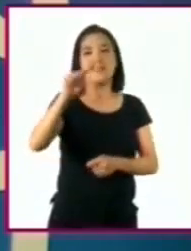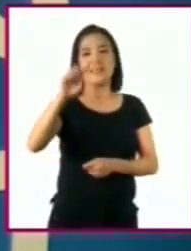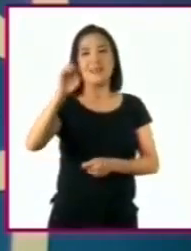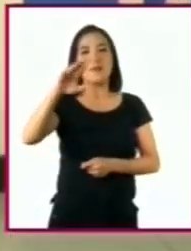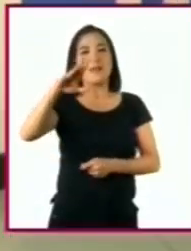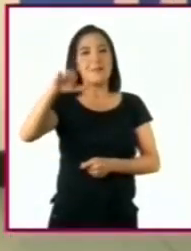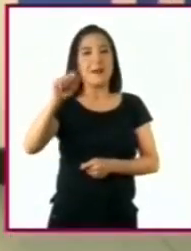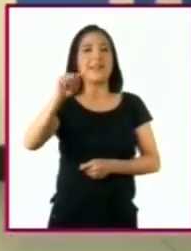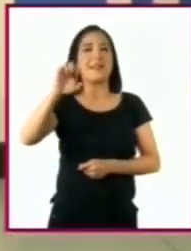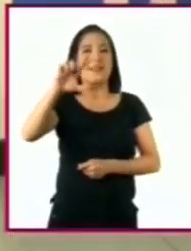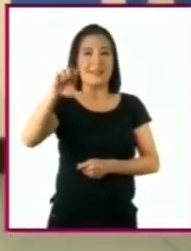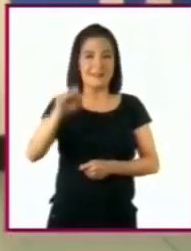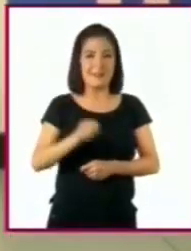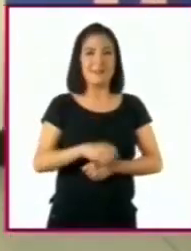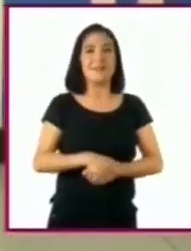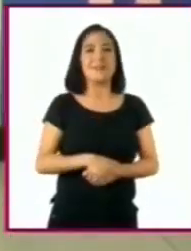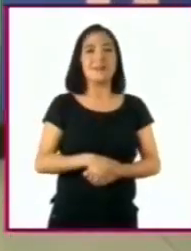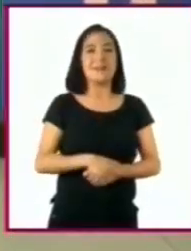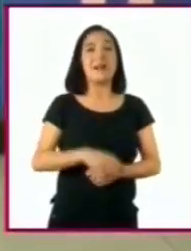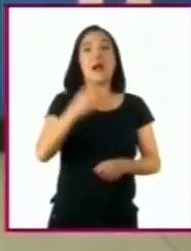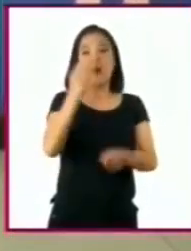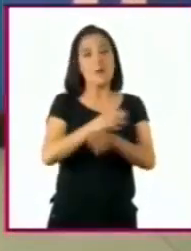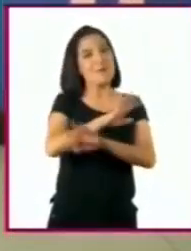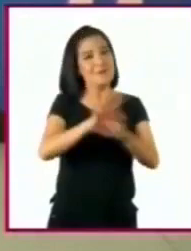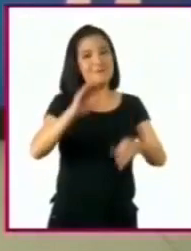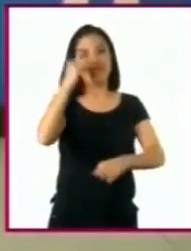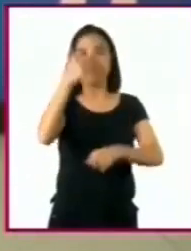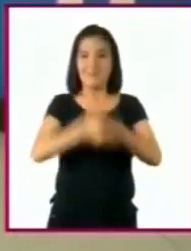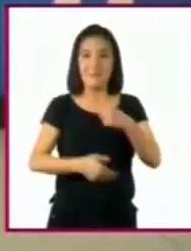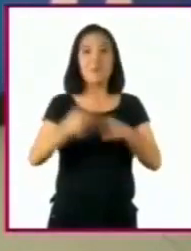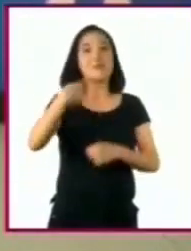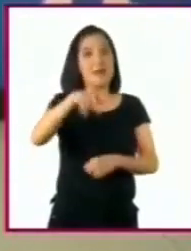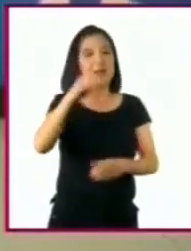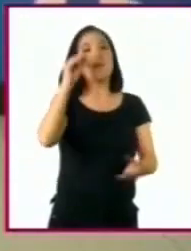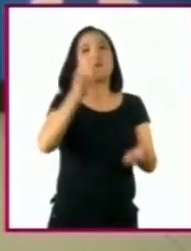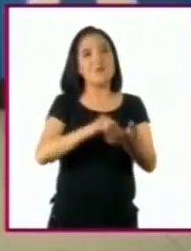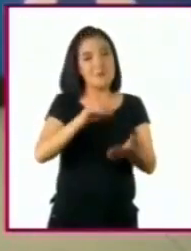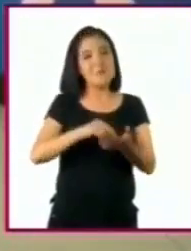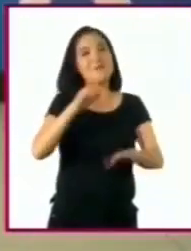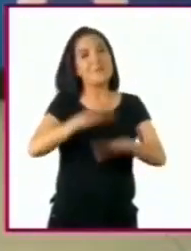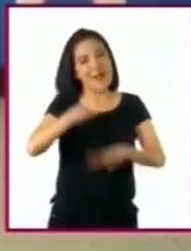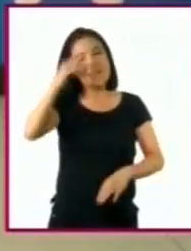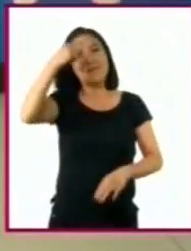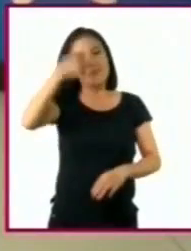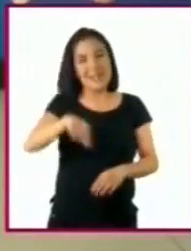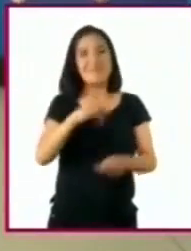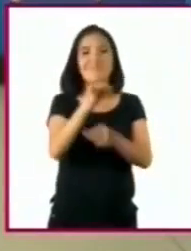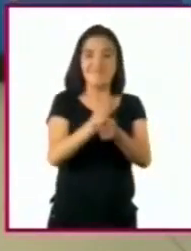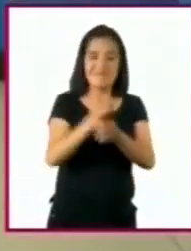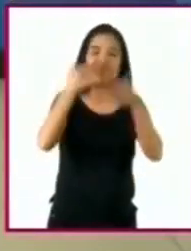Tales. Terminamos por el día de hoy, pero aún nos queda mucho por explorar y